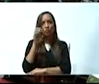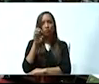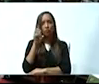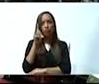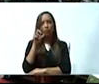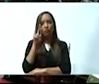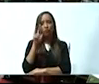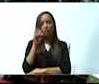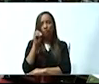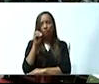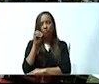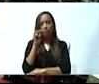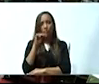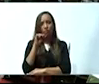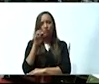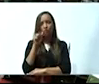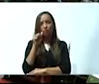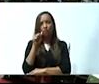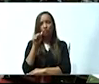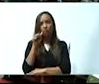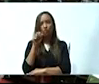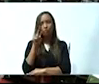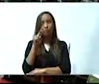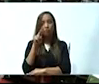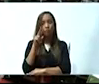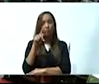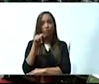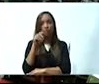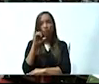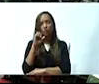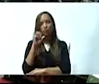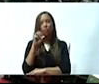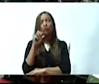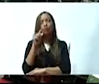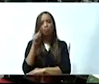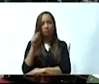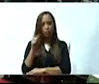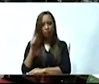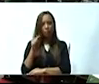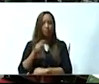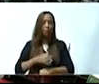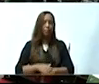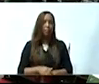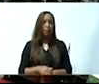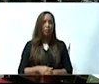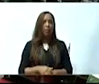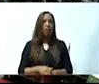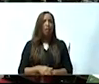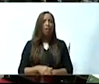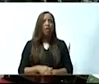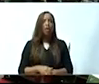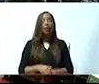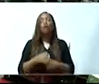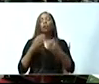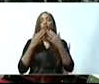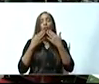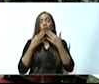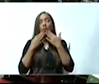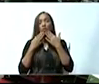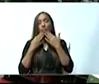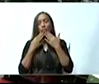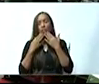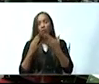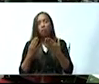votado contrario a liberar de lectura el informe por el hecho de que la documentación no se encontraba disponible